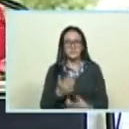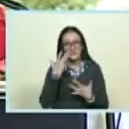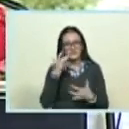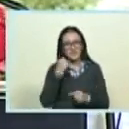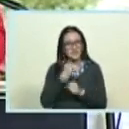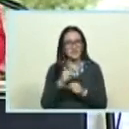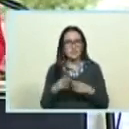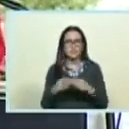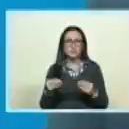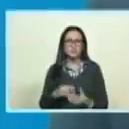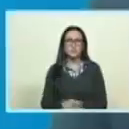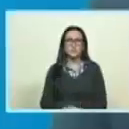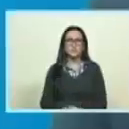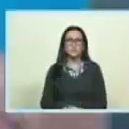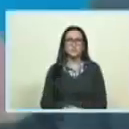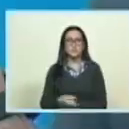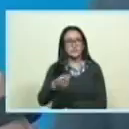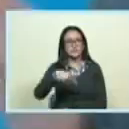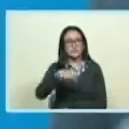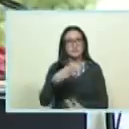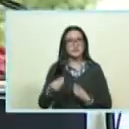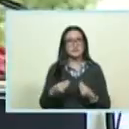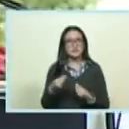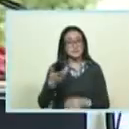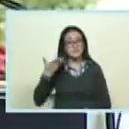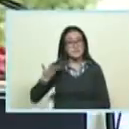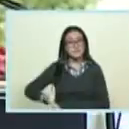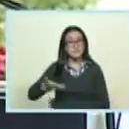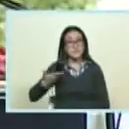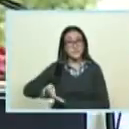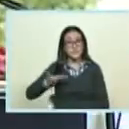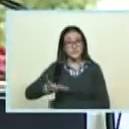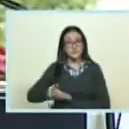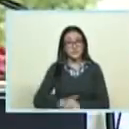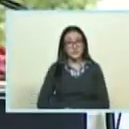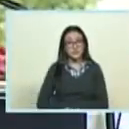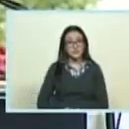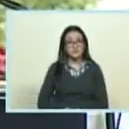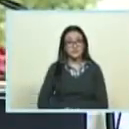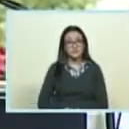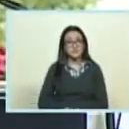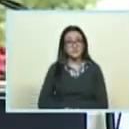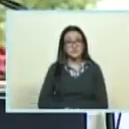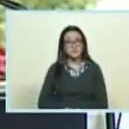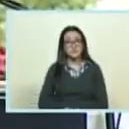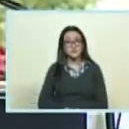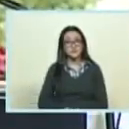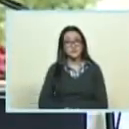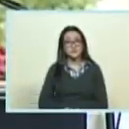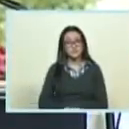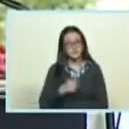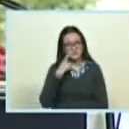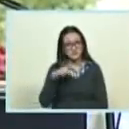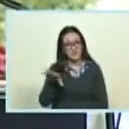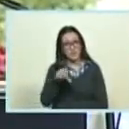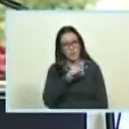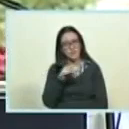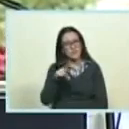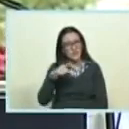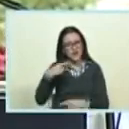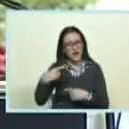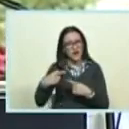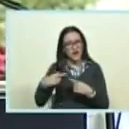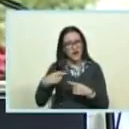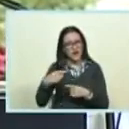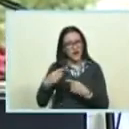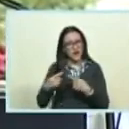hacen, porque lo que ustedes están haciendo es muy trascendente. Yo no sé si ustedes se dan cuenta de lo trascendente de lo que